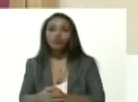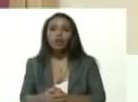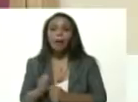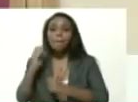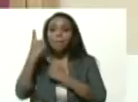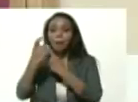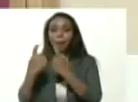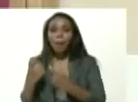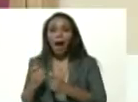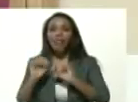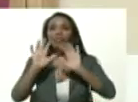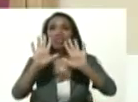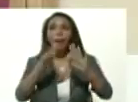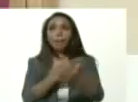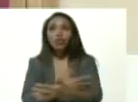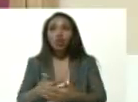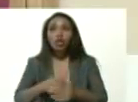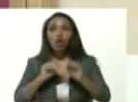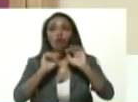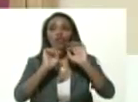encuesta,